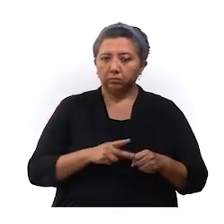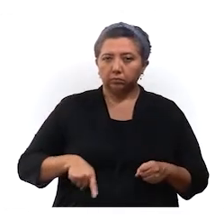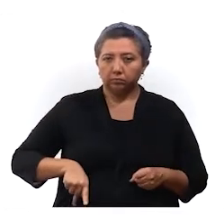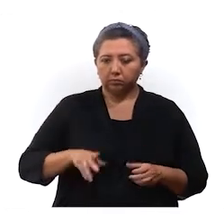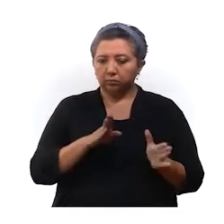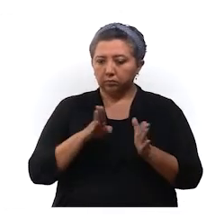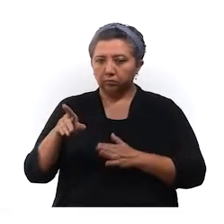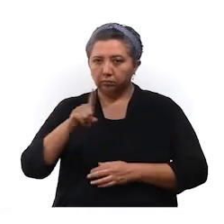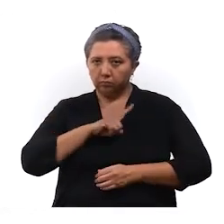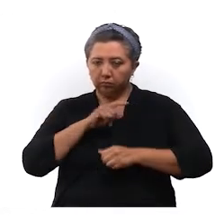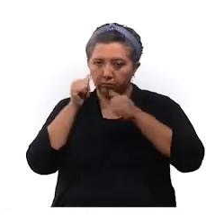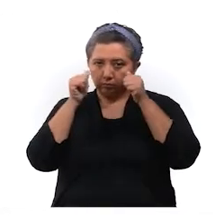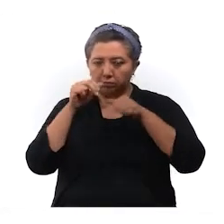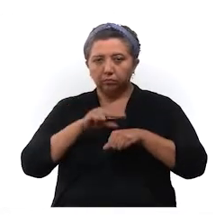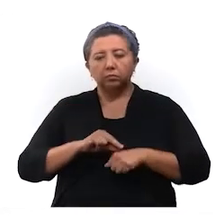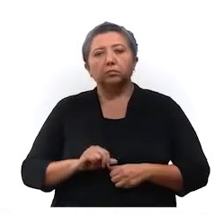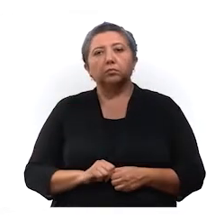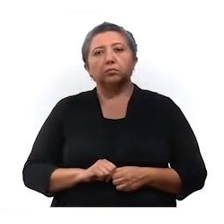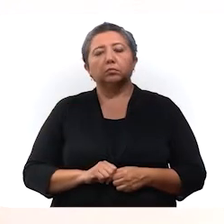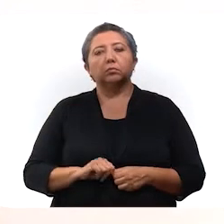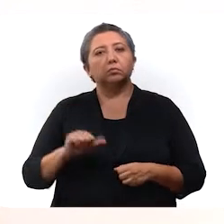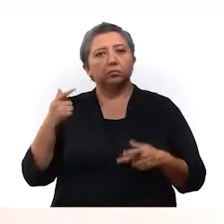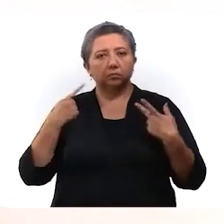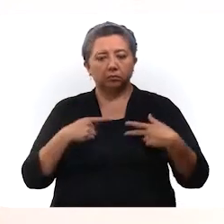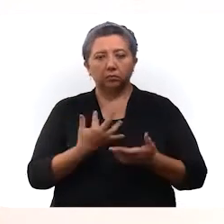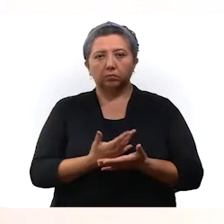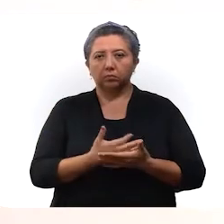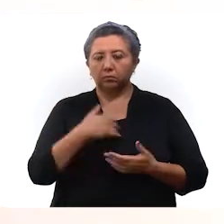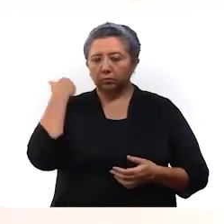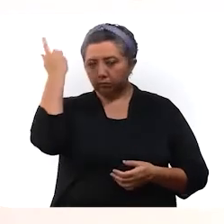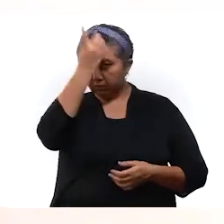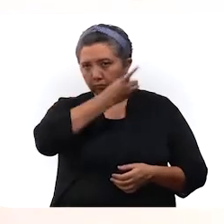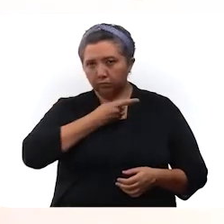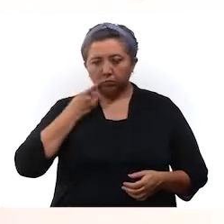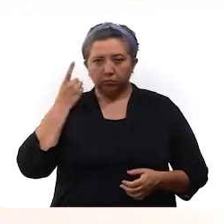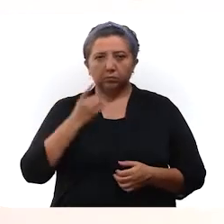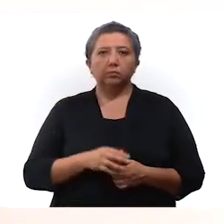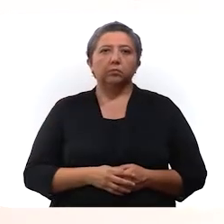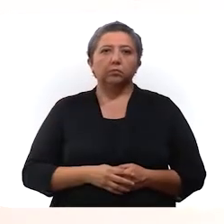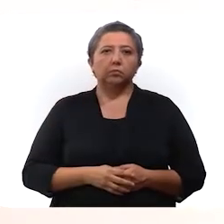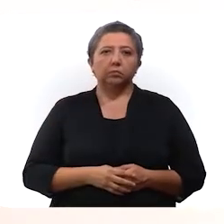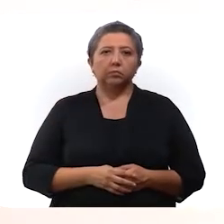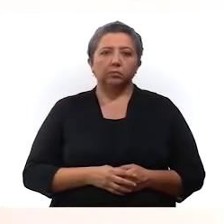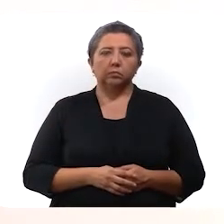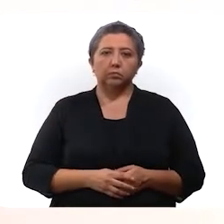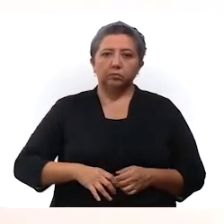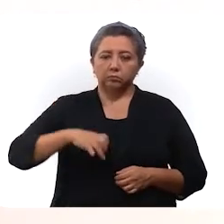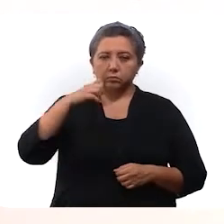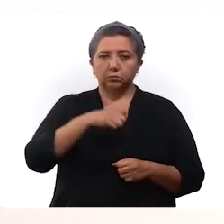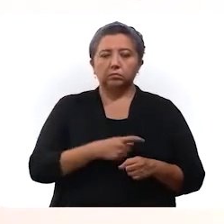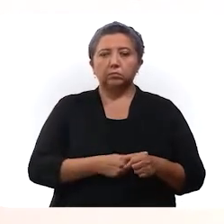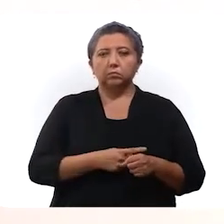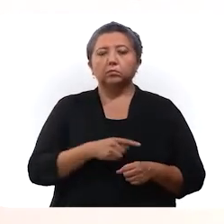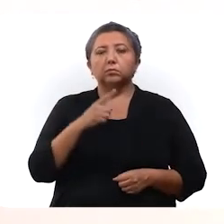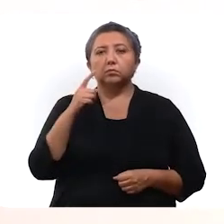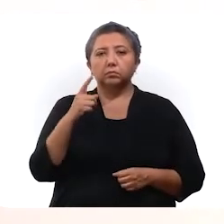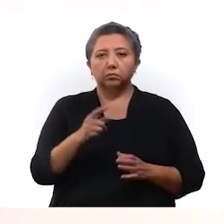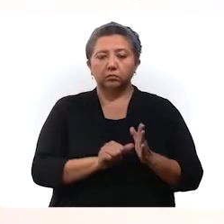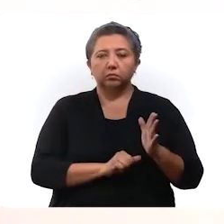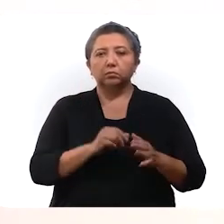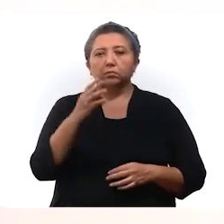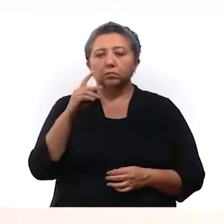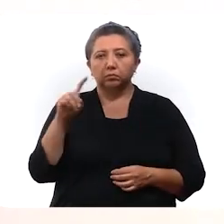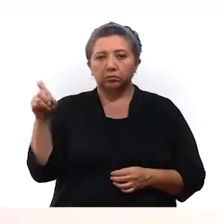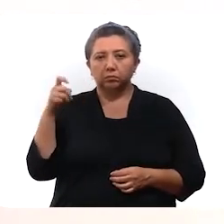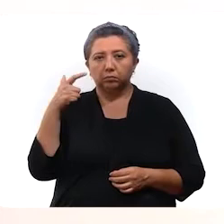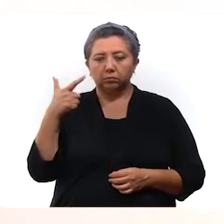en hospitales públicos y en aislamiento total. Hay otros pacientes a la espera de diagnóstico. El rango de edad de los casos es